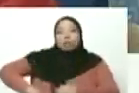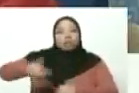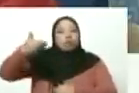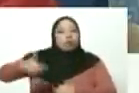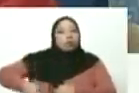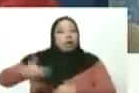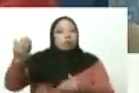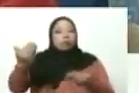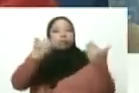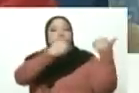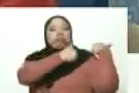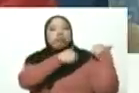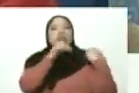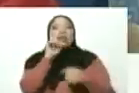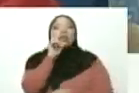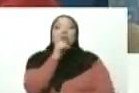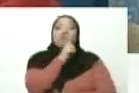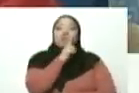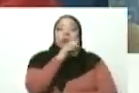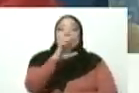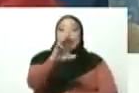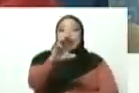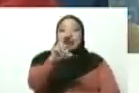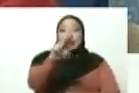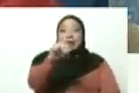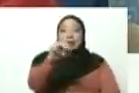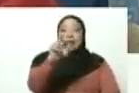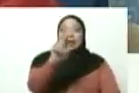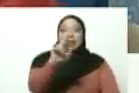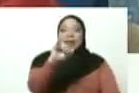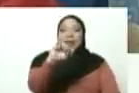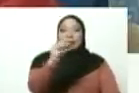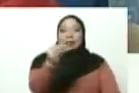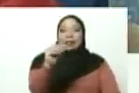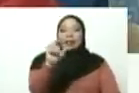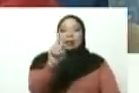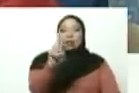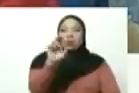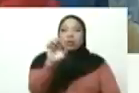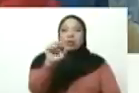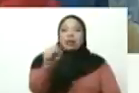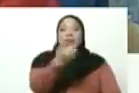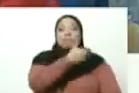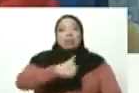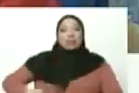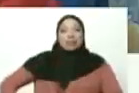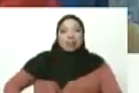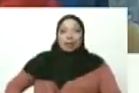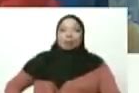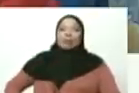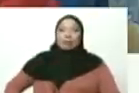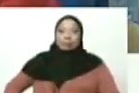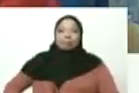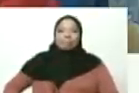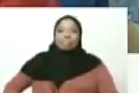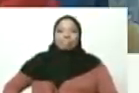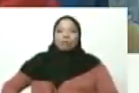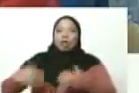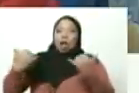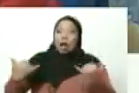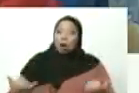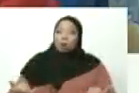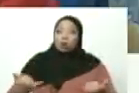enrique joven betancourt quien era el presidente del grupo abba y esperamos que a partir de ahora